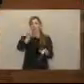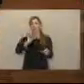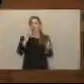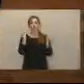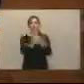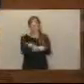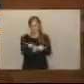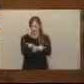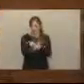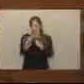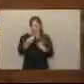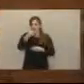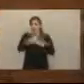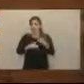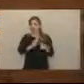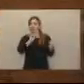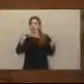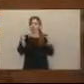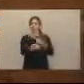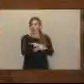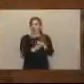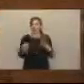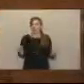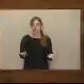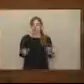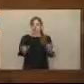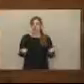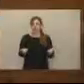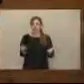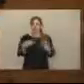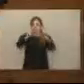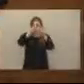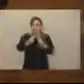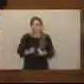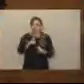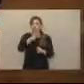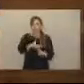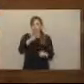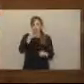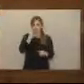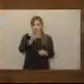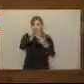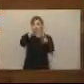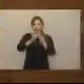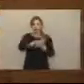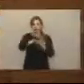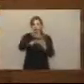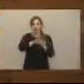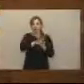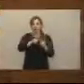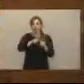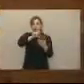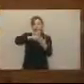lo que hay que hacer y que es lo que hay que hacer, ¿no? Es decir, que es investigar. Porque, mire, Un informe que habla de existencia de